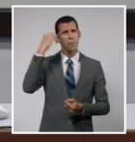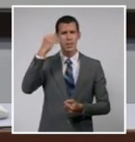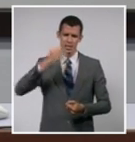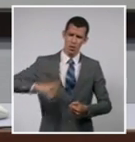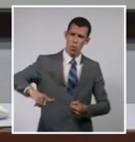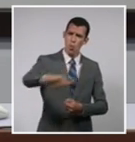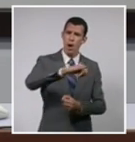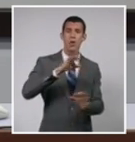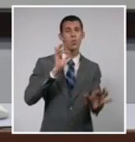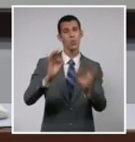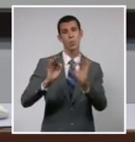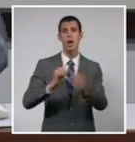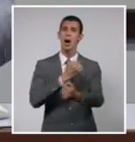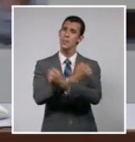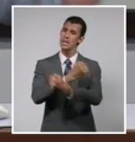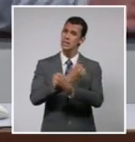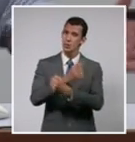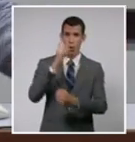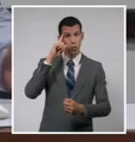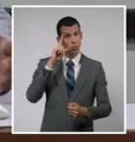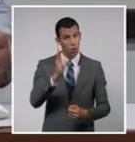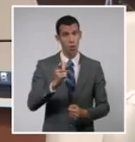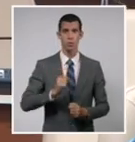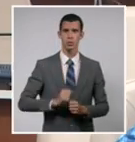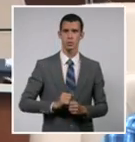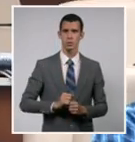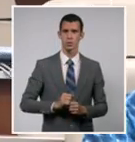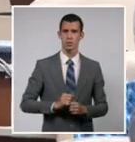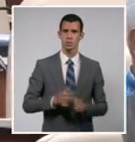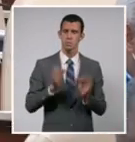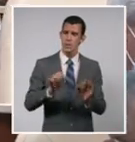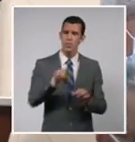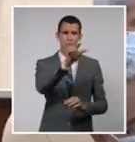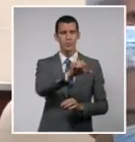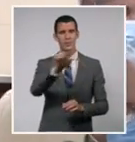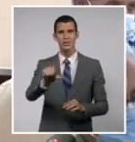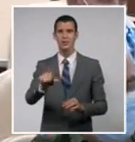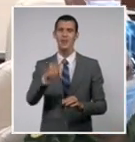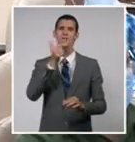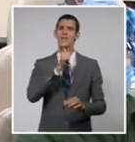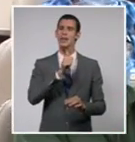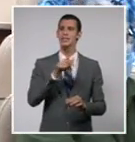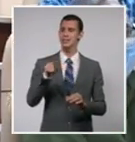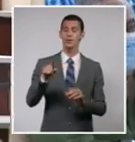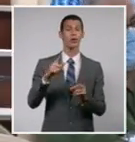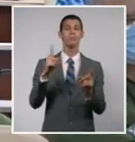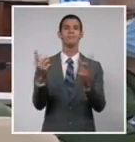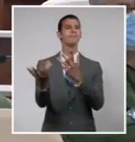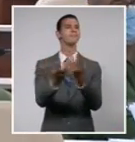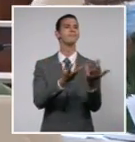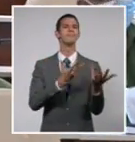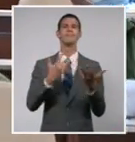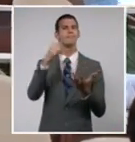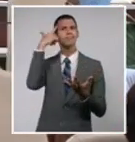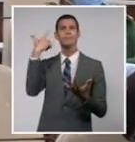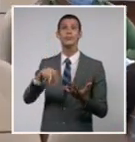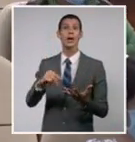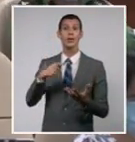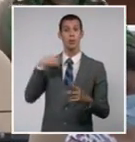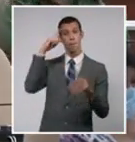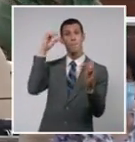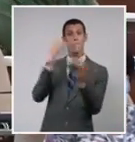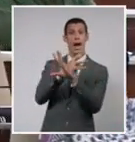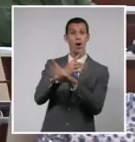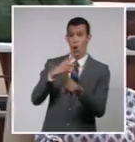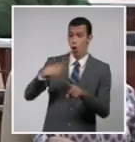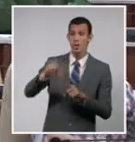Lo ratifico. Y esas son personas que están a nuestros alrededores. Muchas veces esas son personas que son nuestros vecinos o que son trabajadores